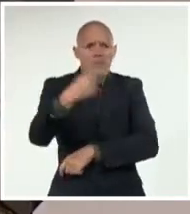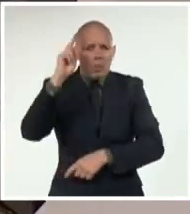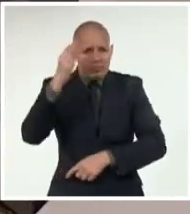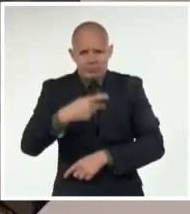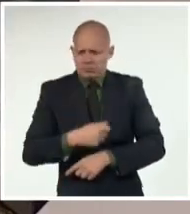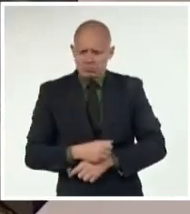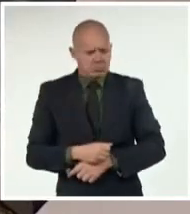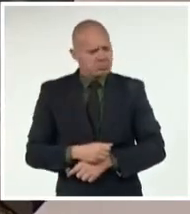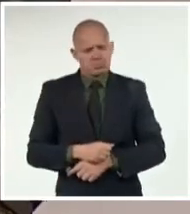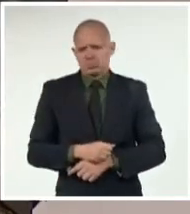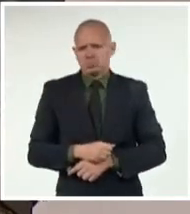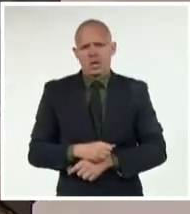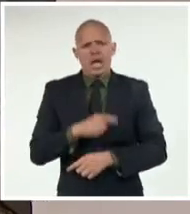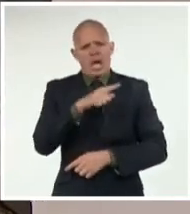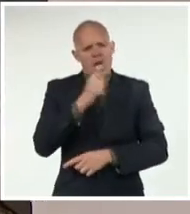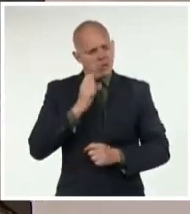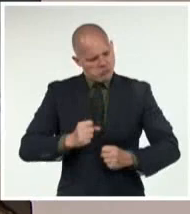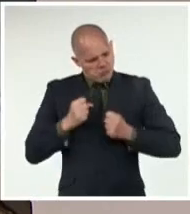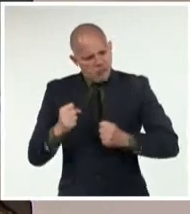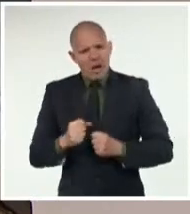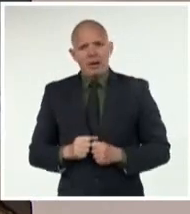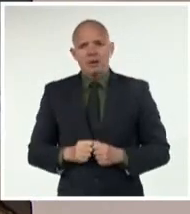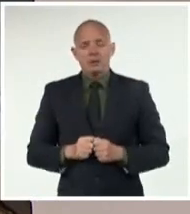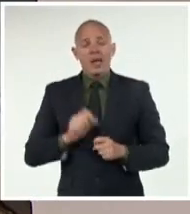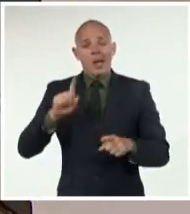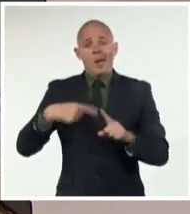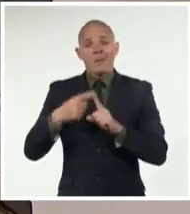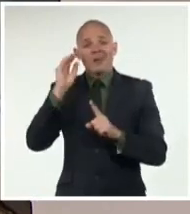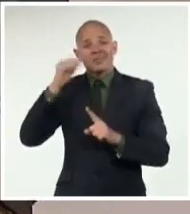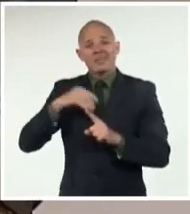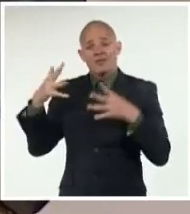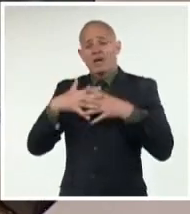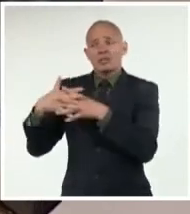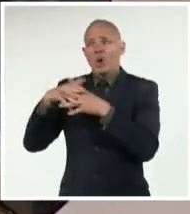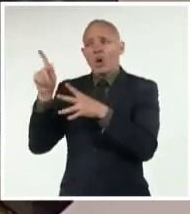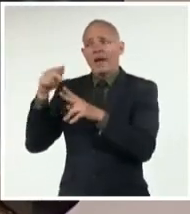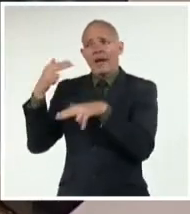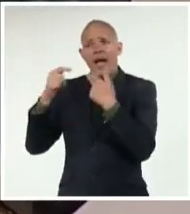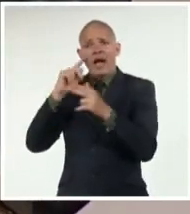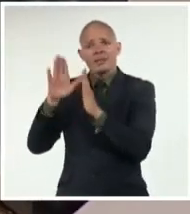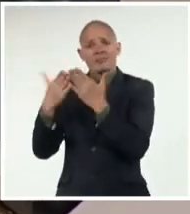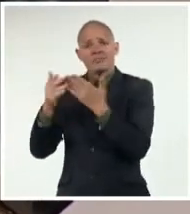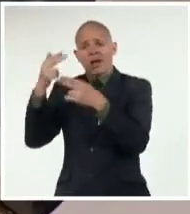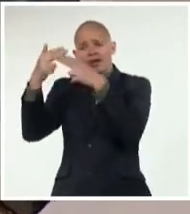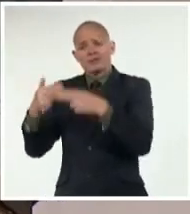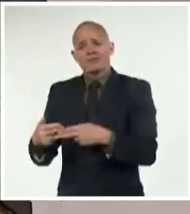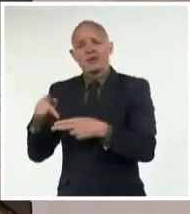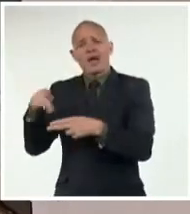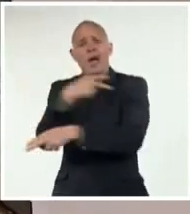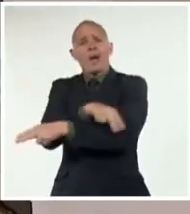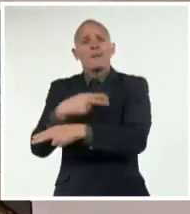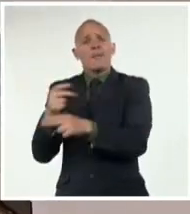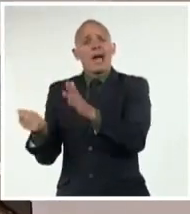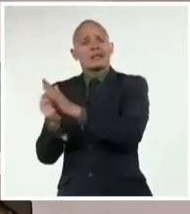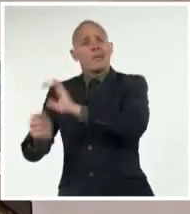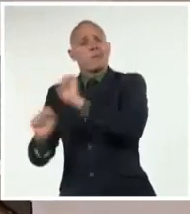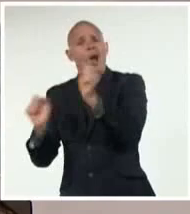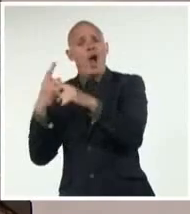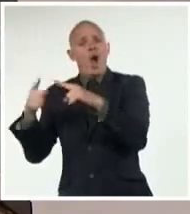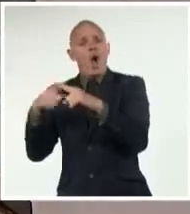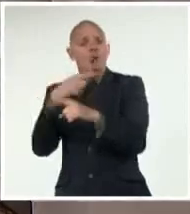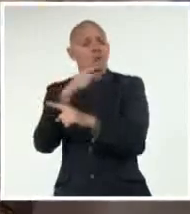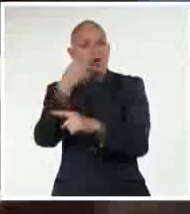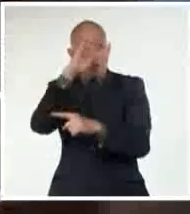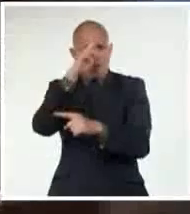económicos de la injusta inclusión de Cuba en la fraudulenta lista de países patrocinadores del terrorismo, lo cual genera